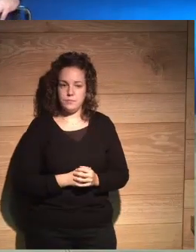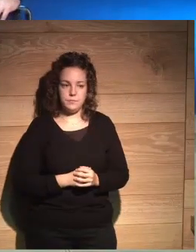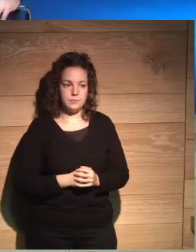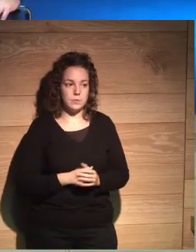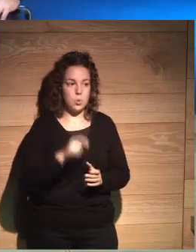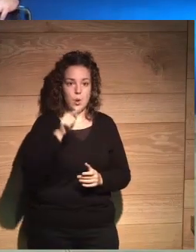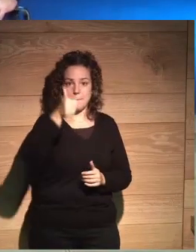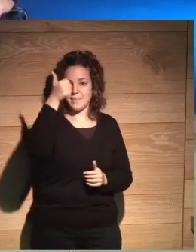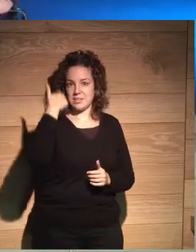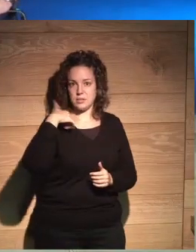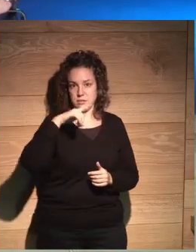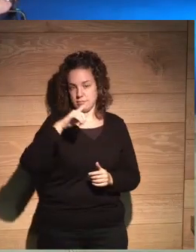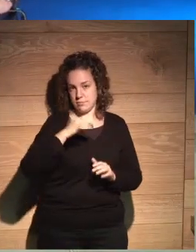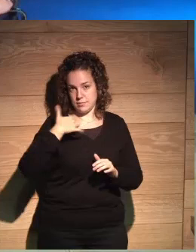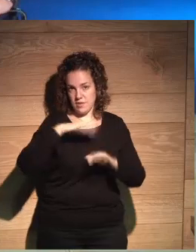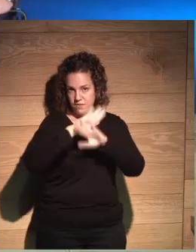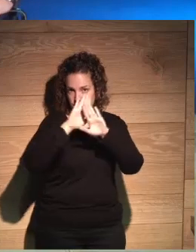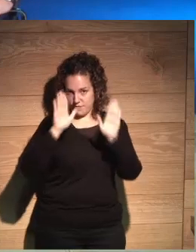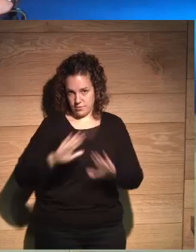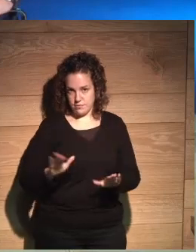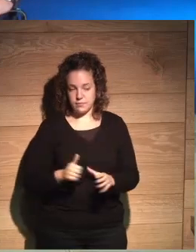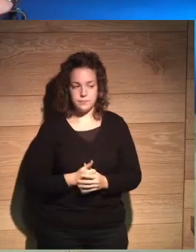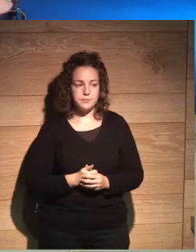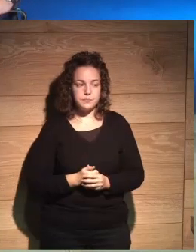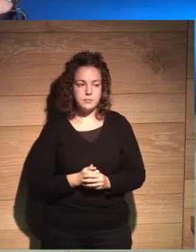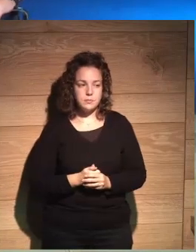Una más y terminamos. Por allí.